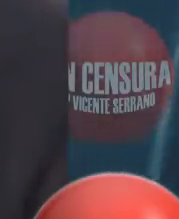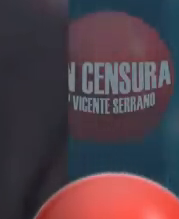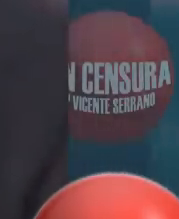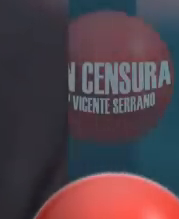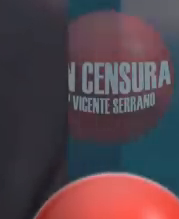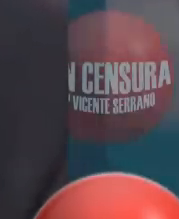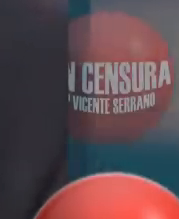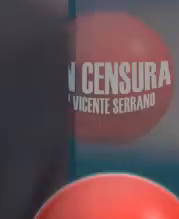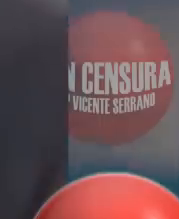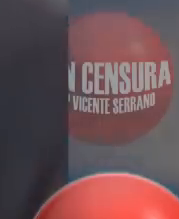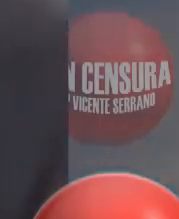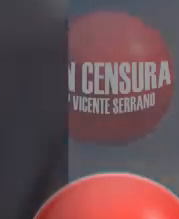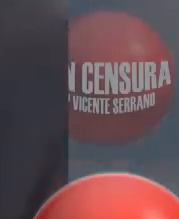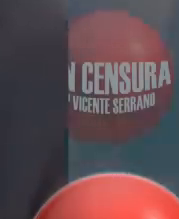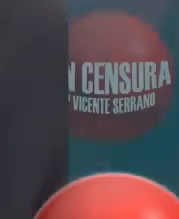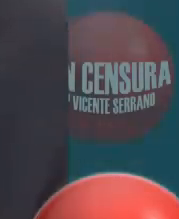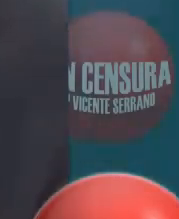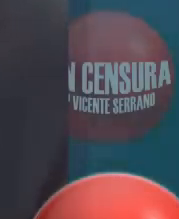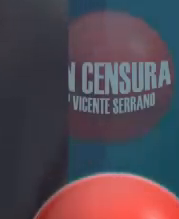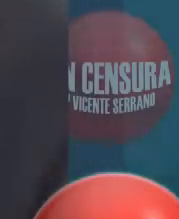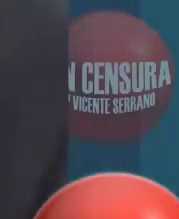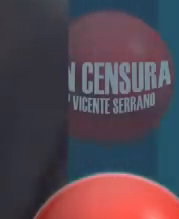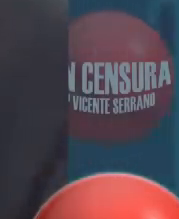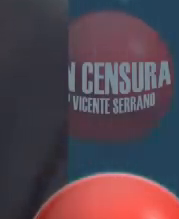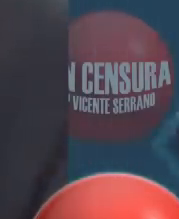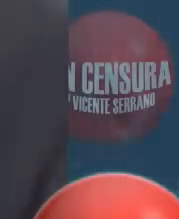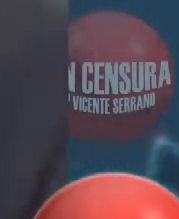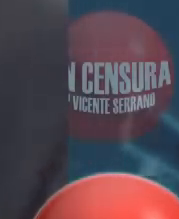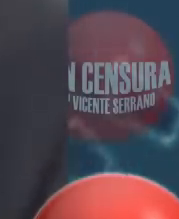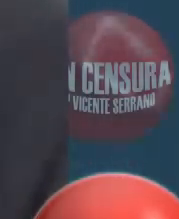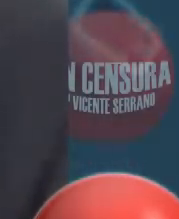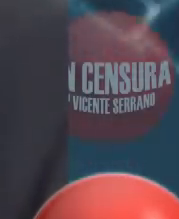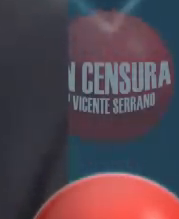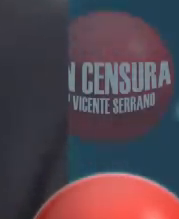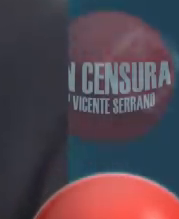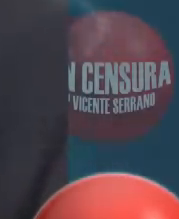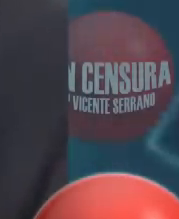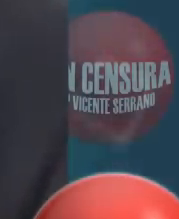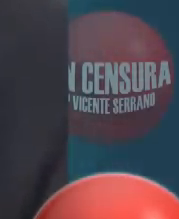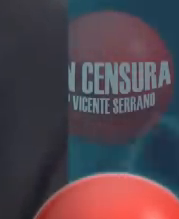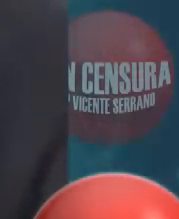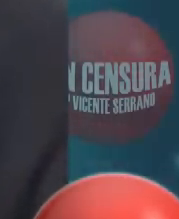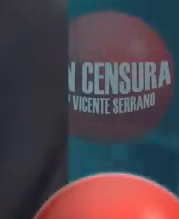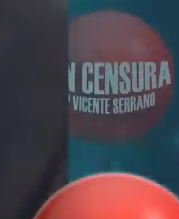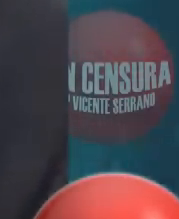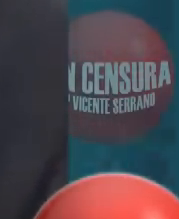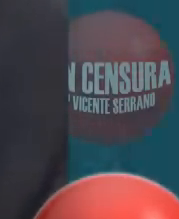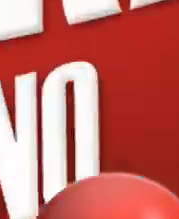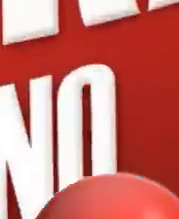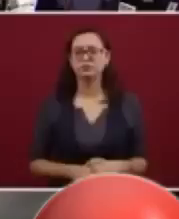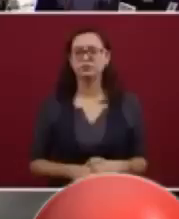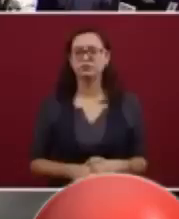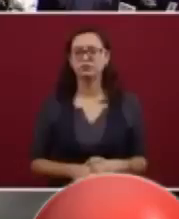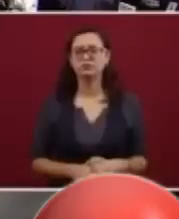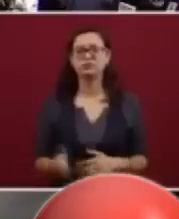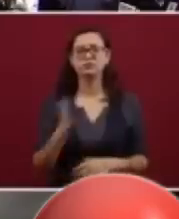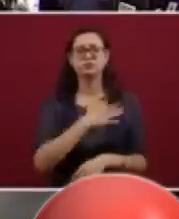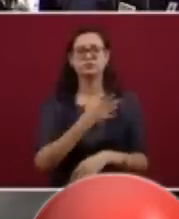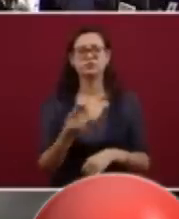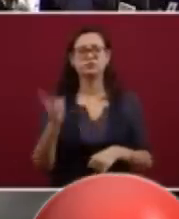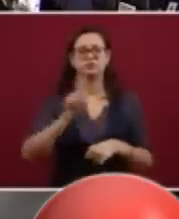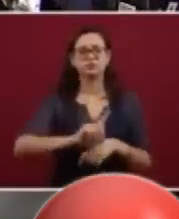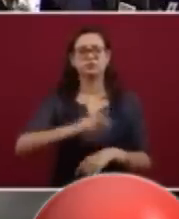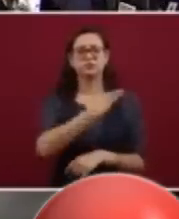estas diferencias entre el gobierno de Estados Unidos y de México. Veamos y escuchamos. Buenos días, señor